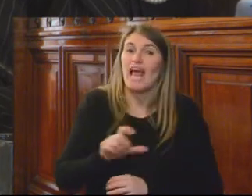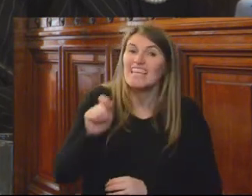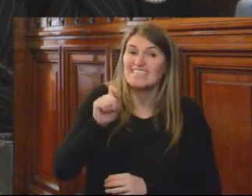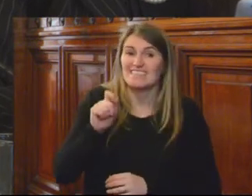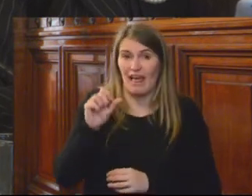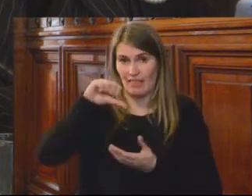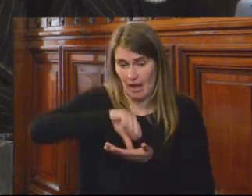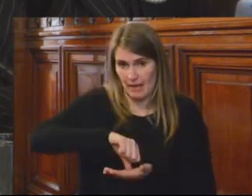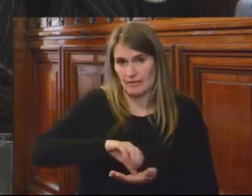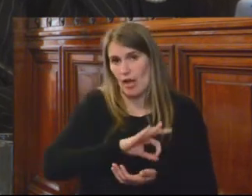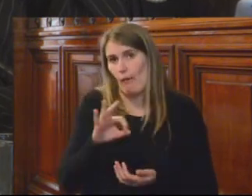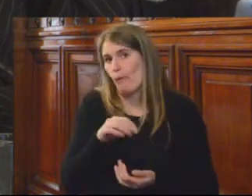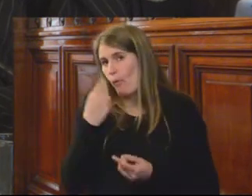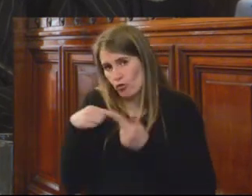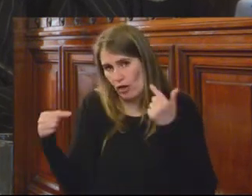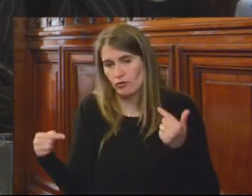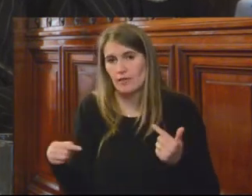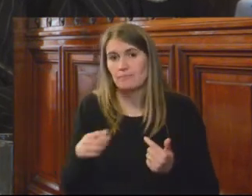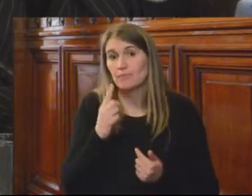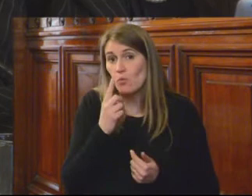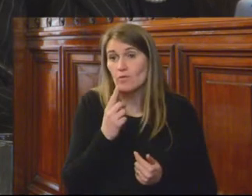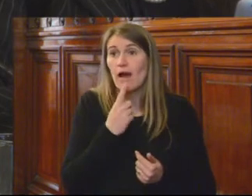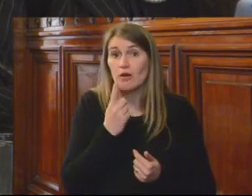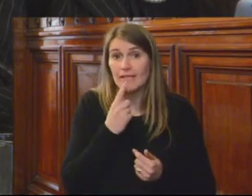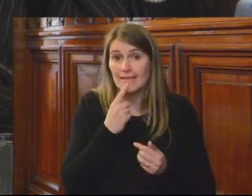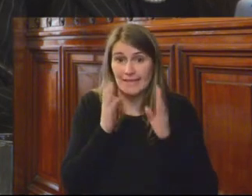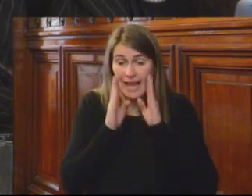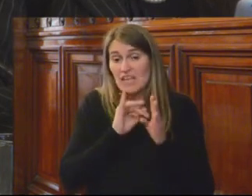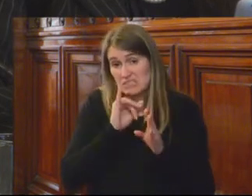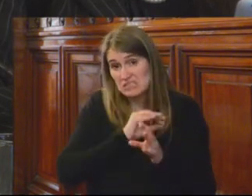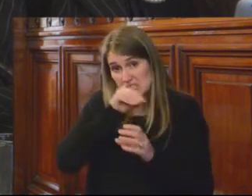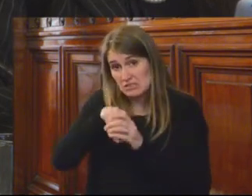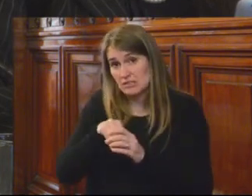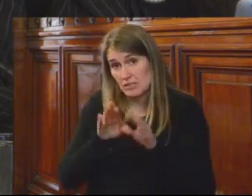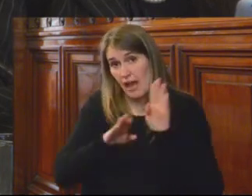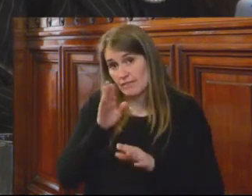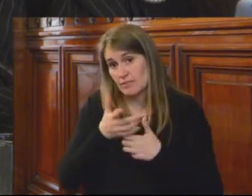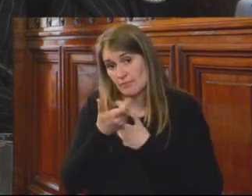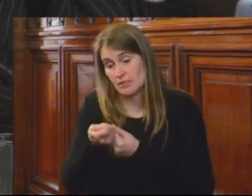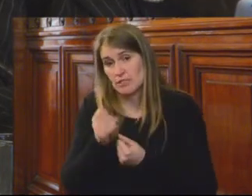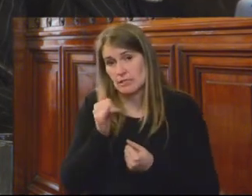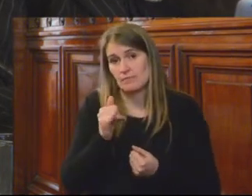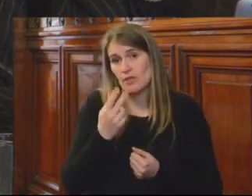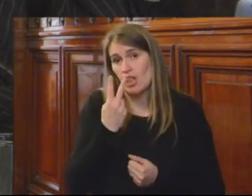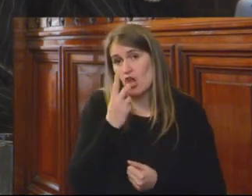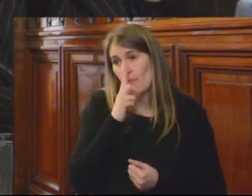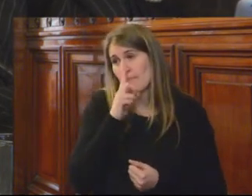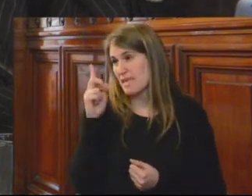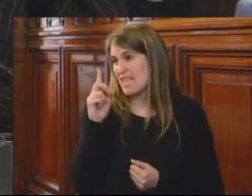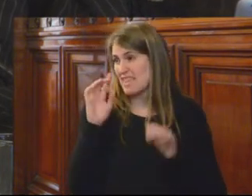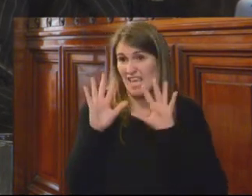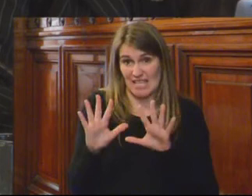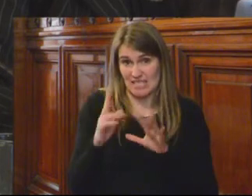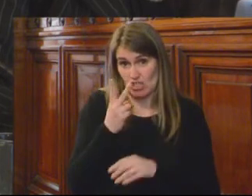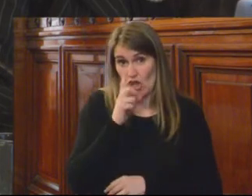instrumentos. Una política intervencionista que desde el año 2000, finales del 2010,